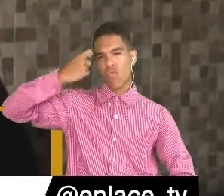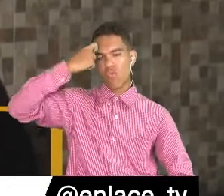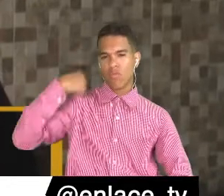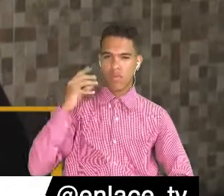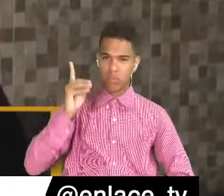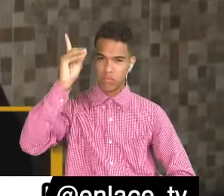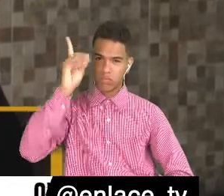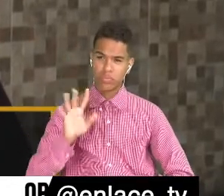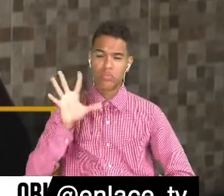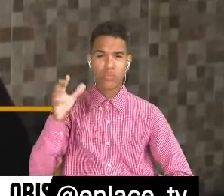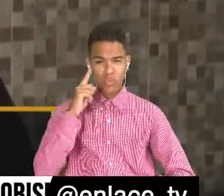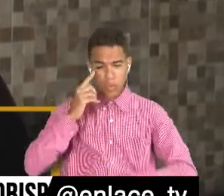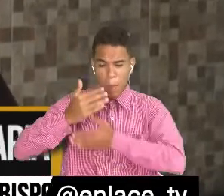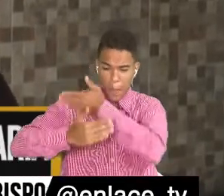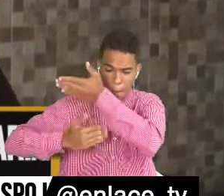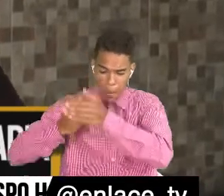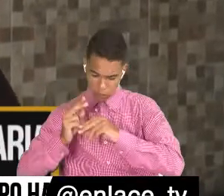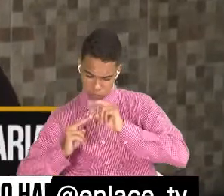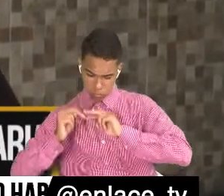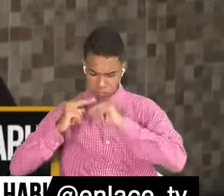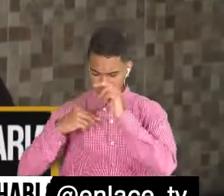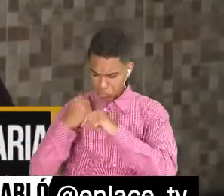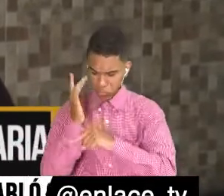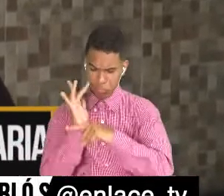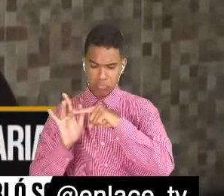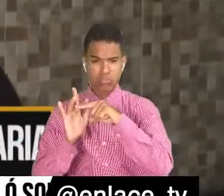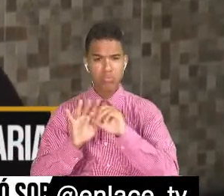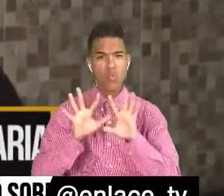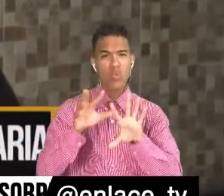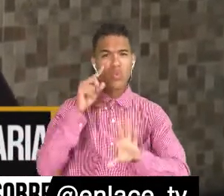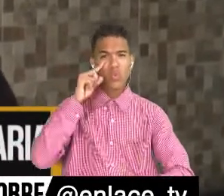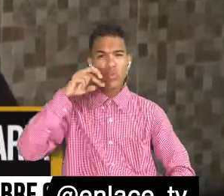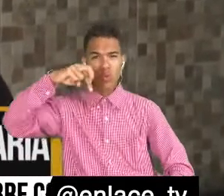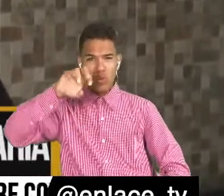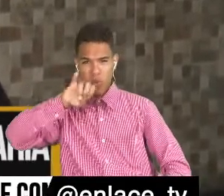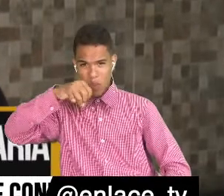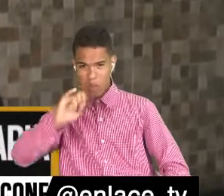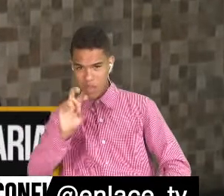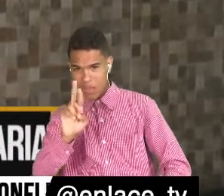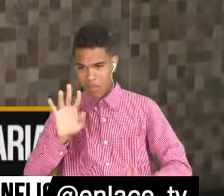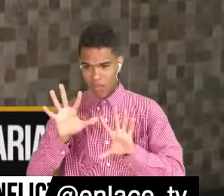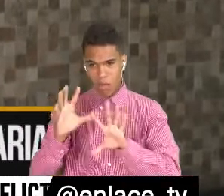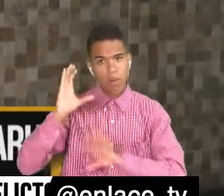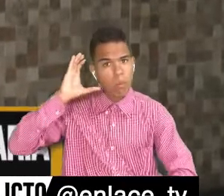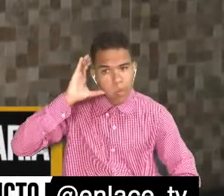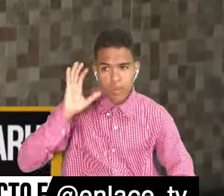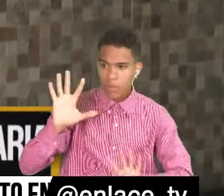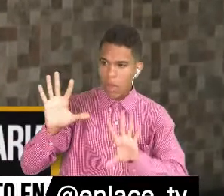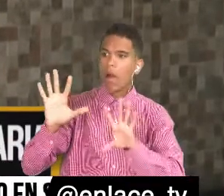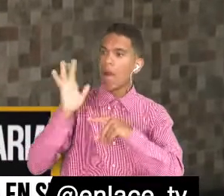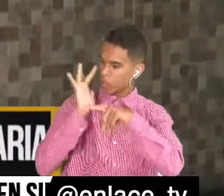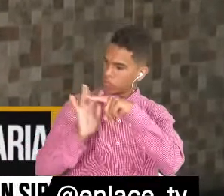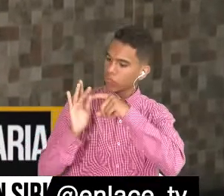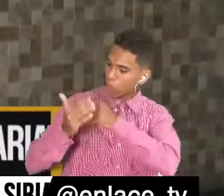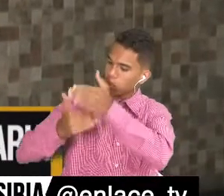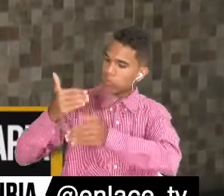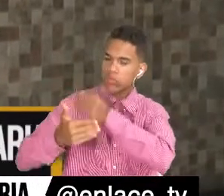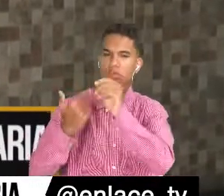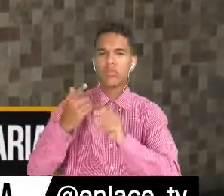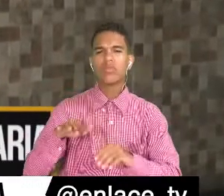manera estructurada en la actualización del PEGIR actual poder desarrollar el punto de disposición